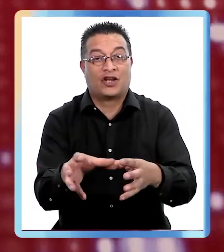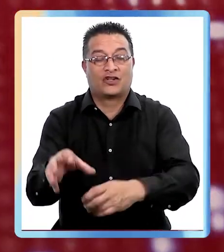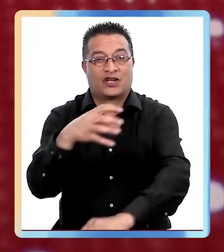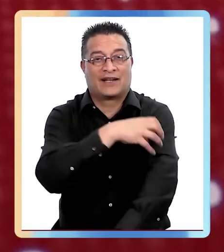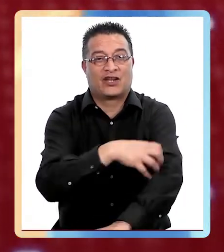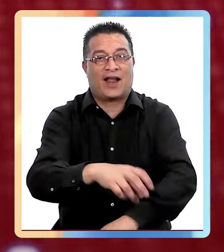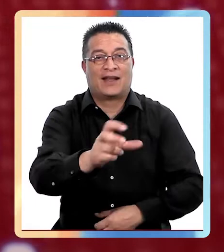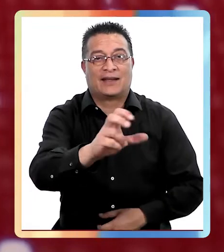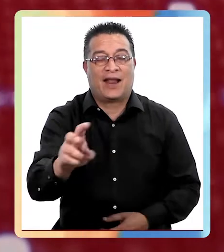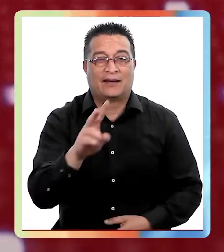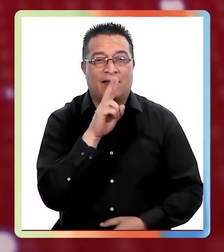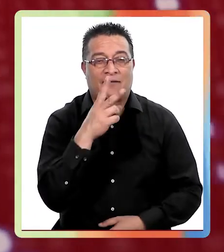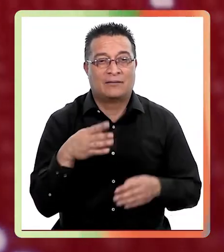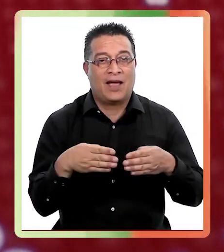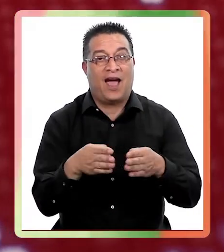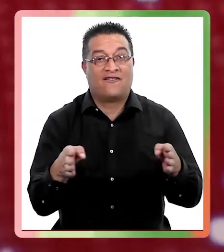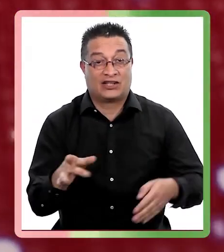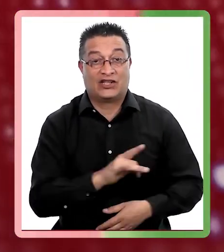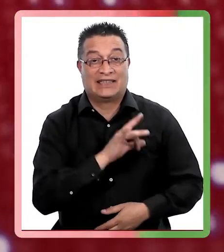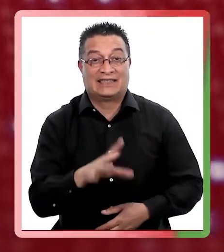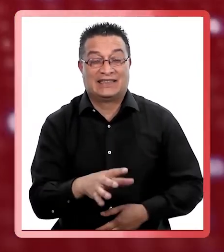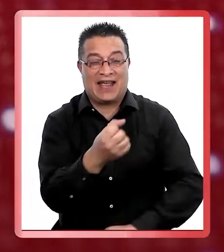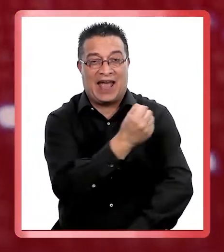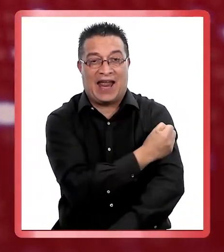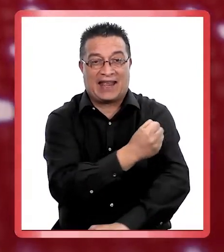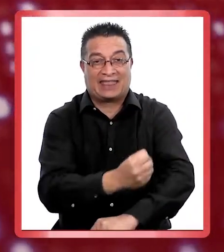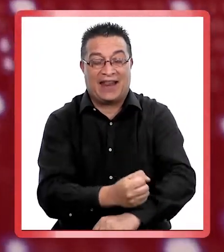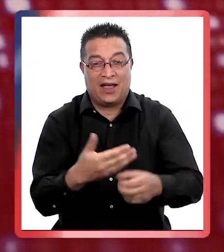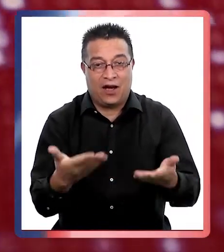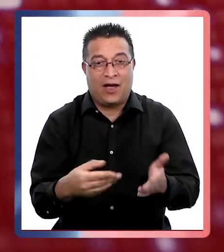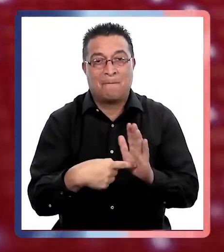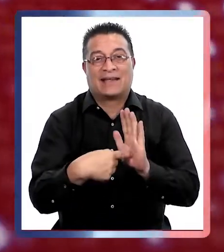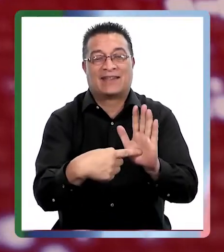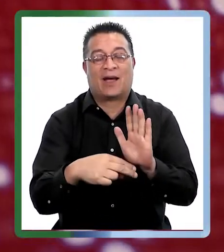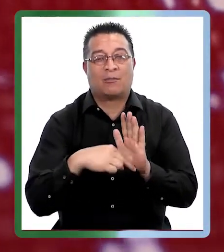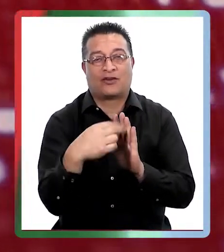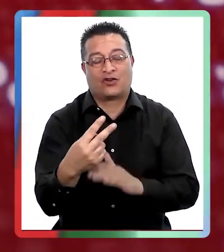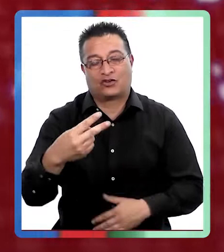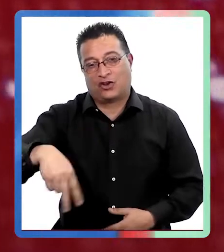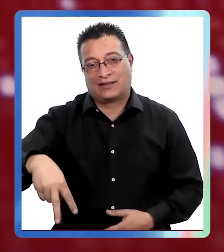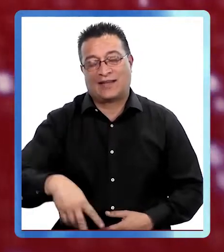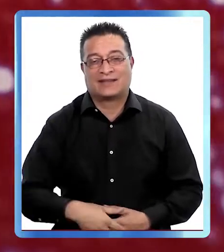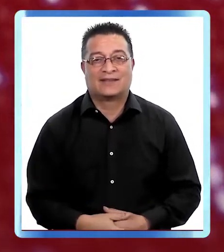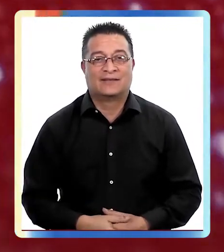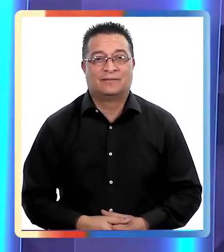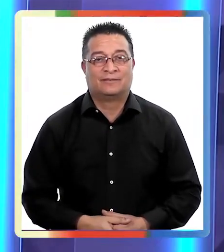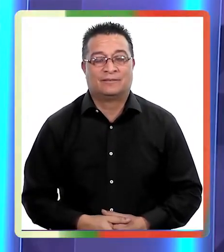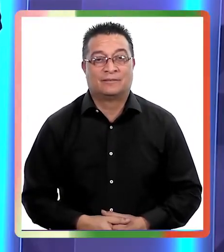Asociación Regional de Canales de Televisión de Señal Abierta de Chile, Arcatel, presenta Portavoz